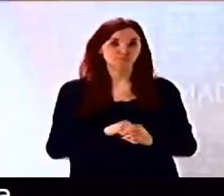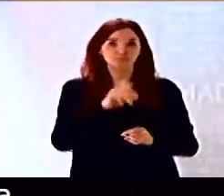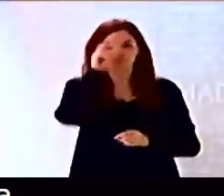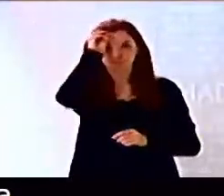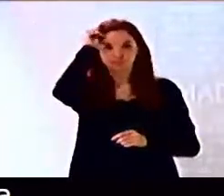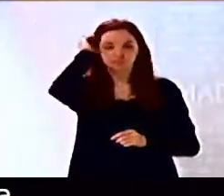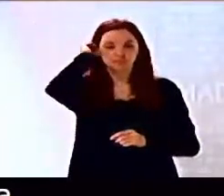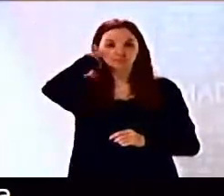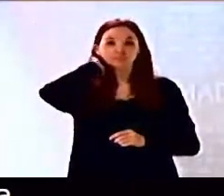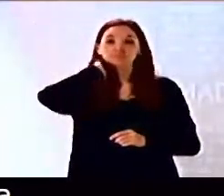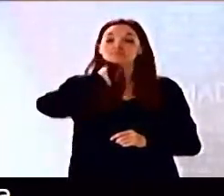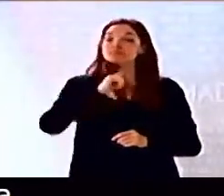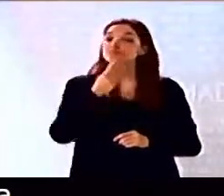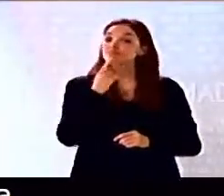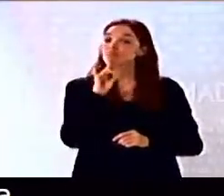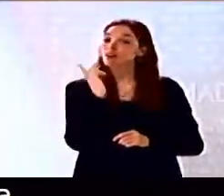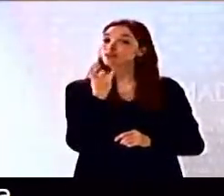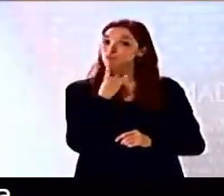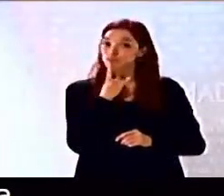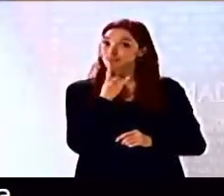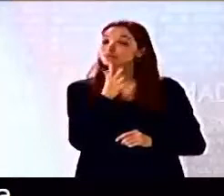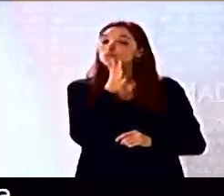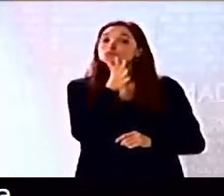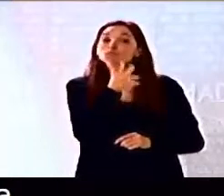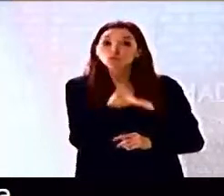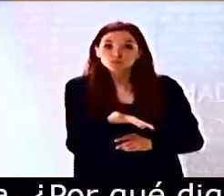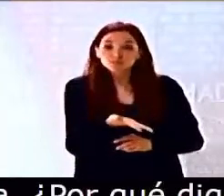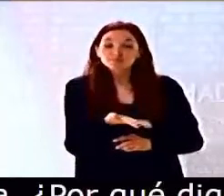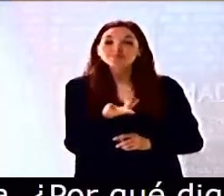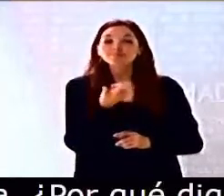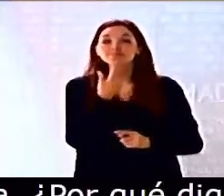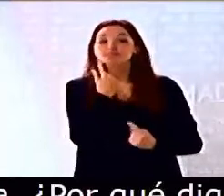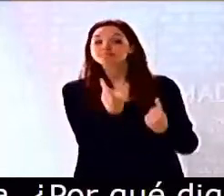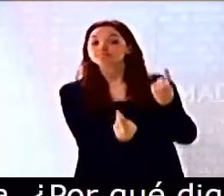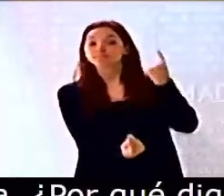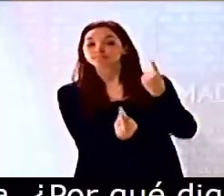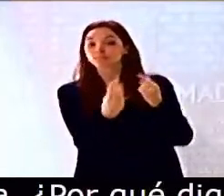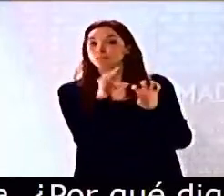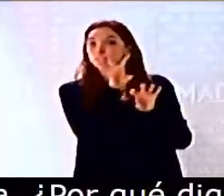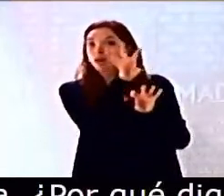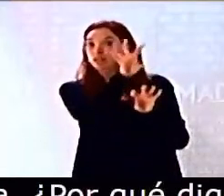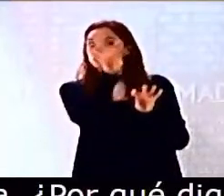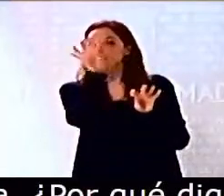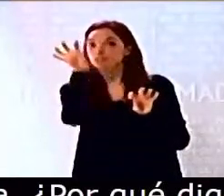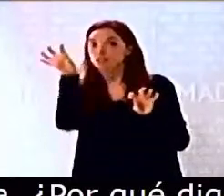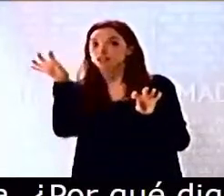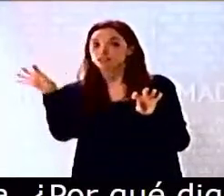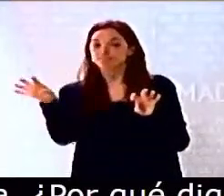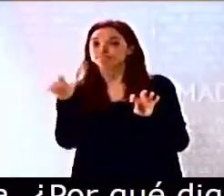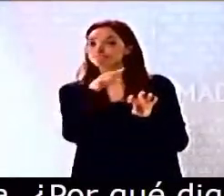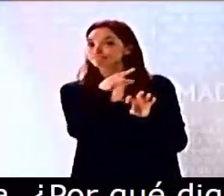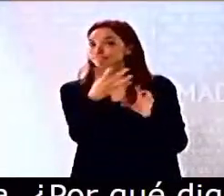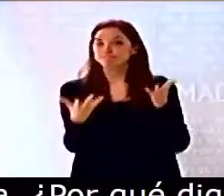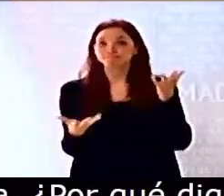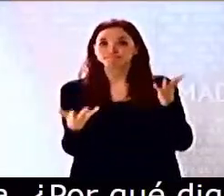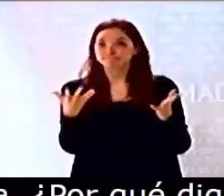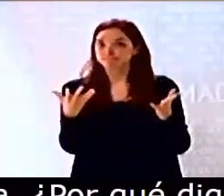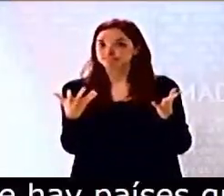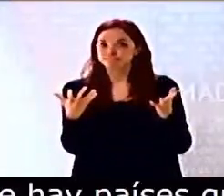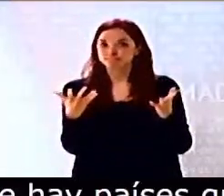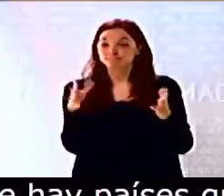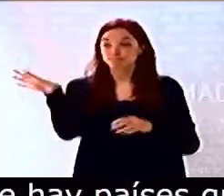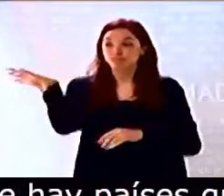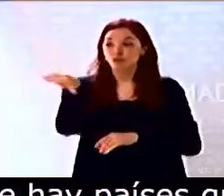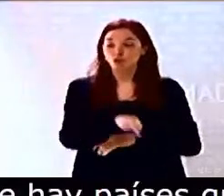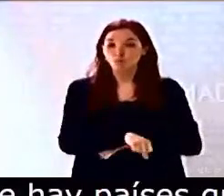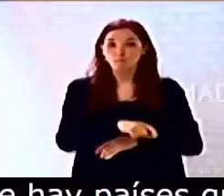¿Por qué digo desafortunadamente? Digo desafortunadamente porque hay países que desgraciadamente no se pueden permitir la